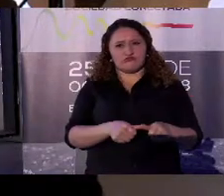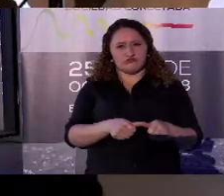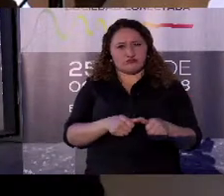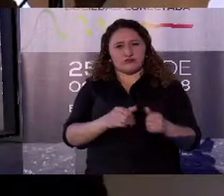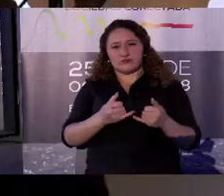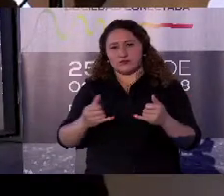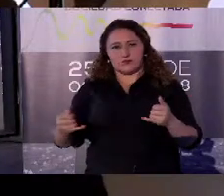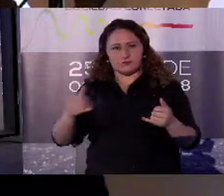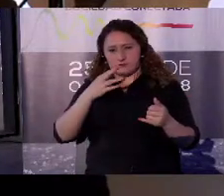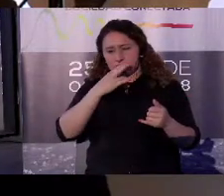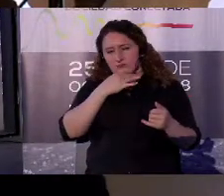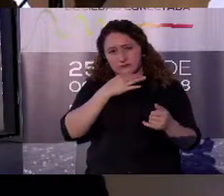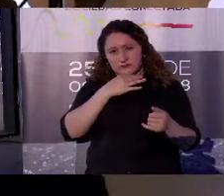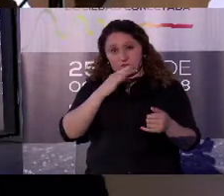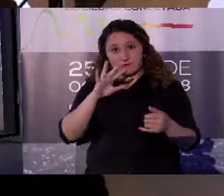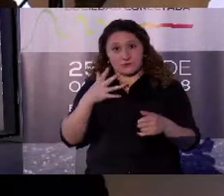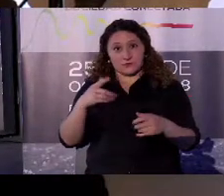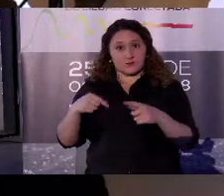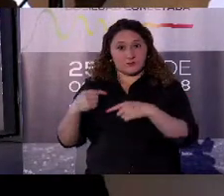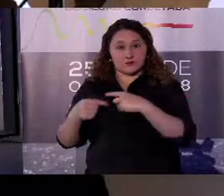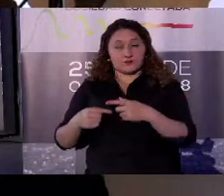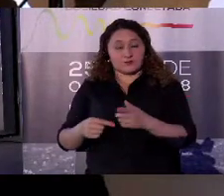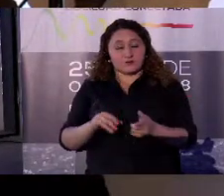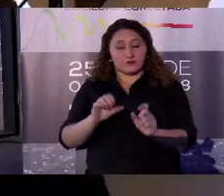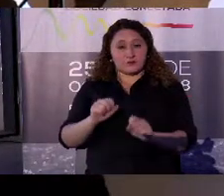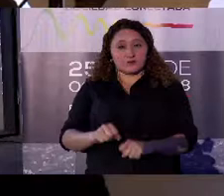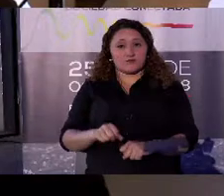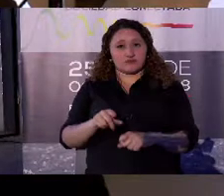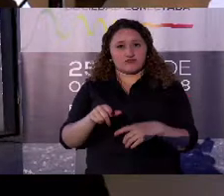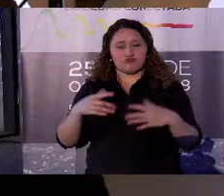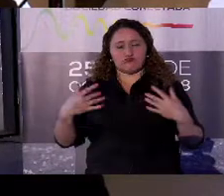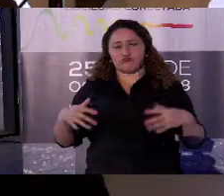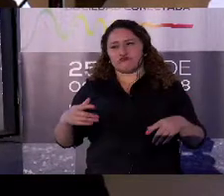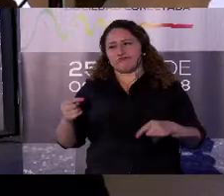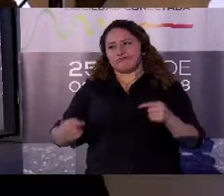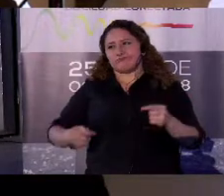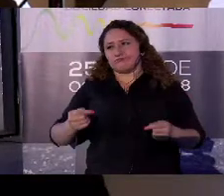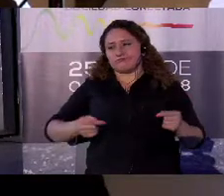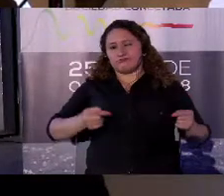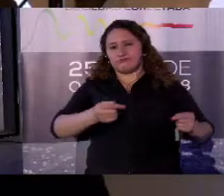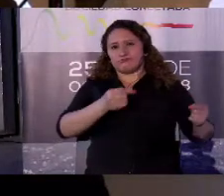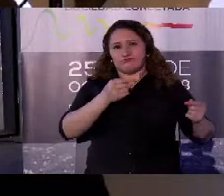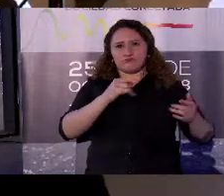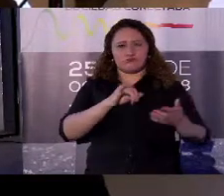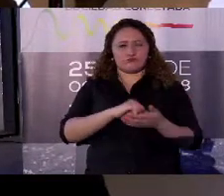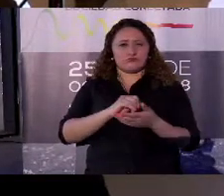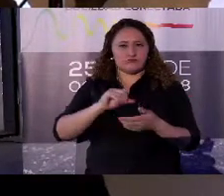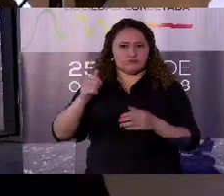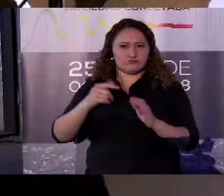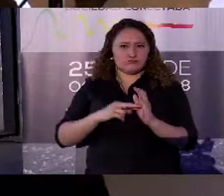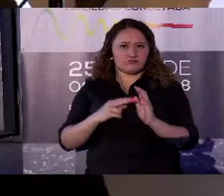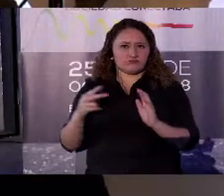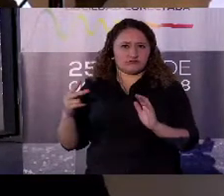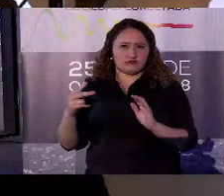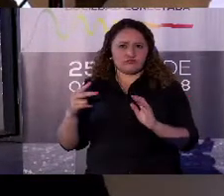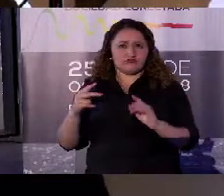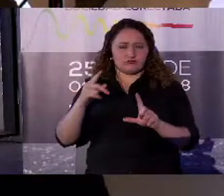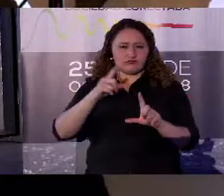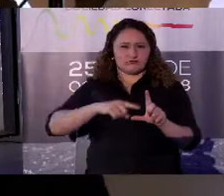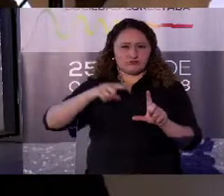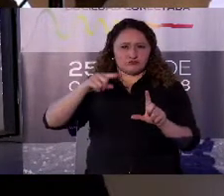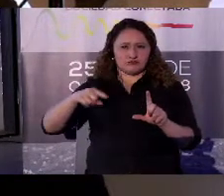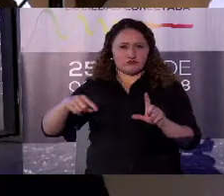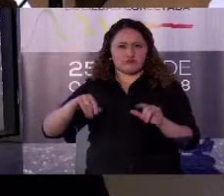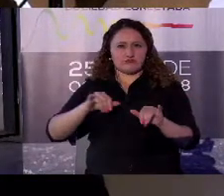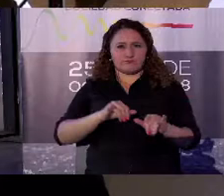quinta generación va a ser sumamente competitivo contra las tecnologías de banda ancha